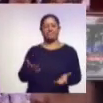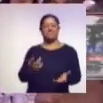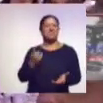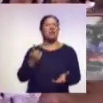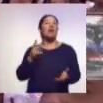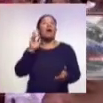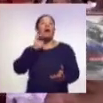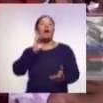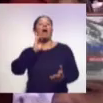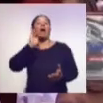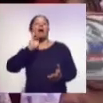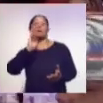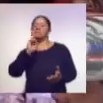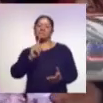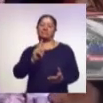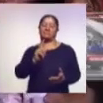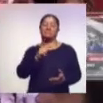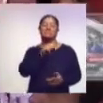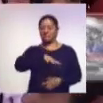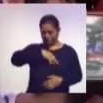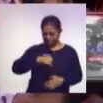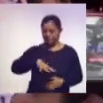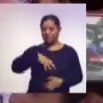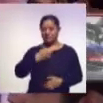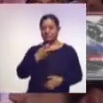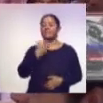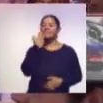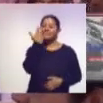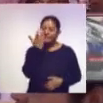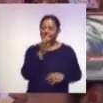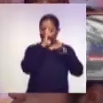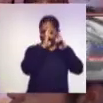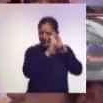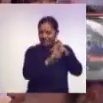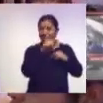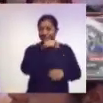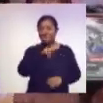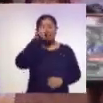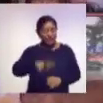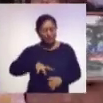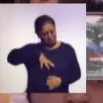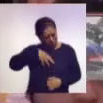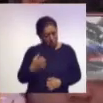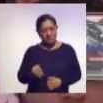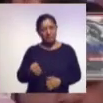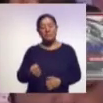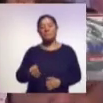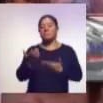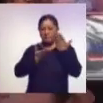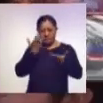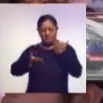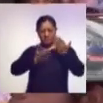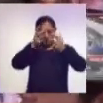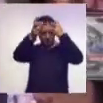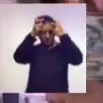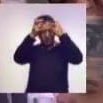Lo que queremos es reconocer el mérito de ustedes, el mérito académico, como una señal de que en